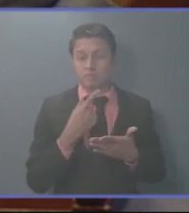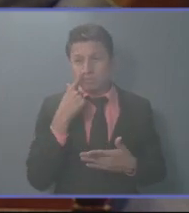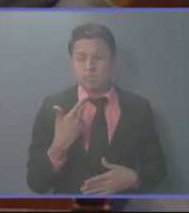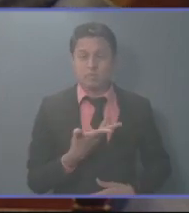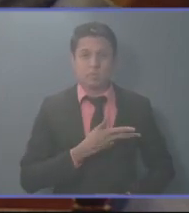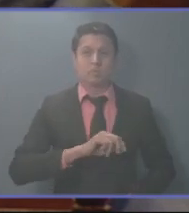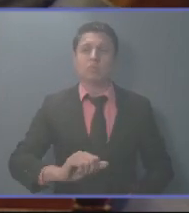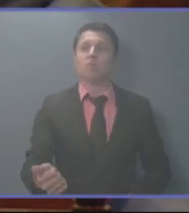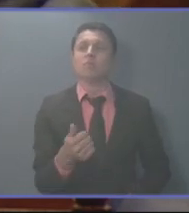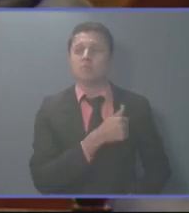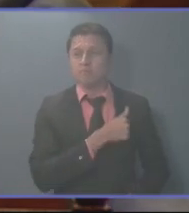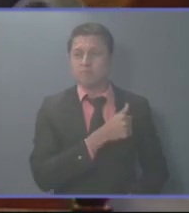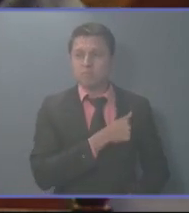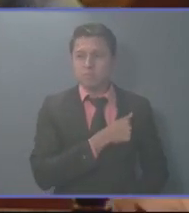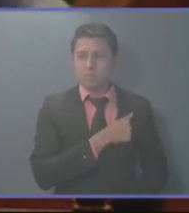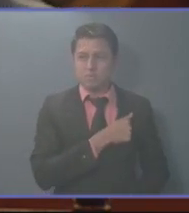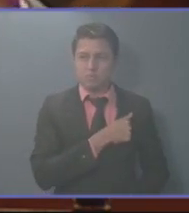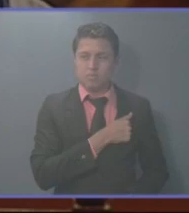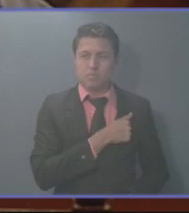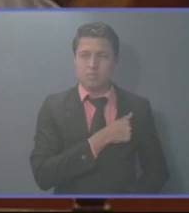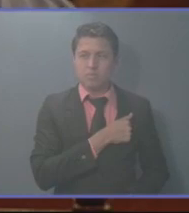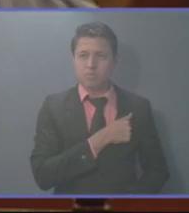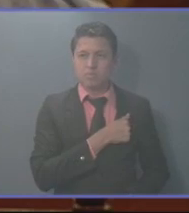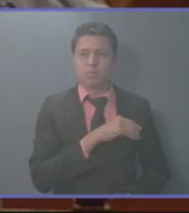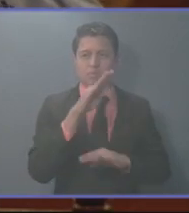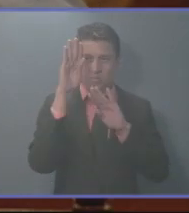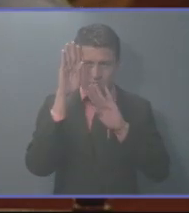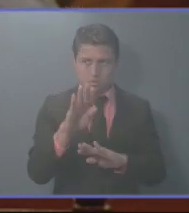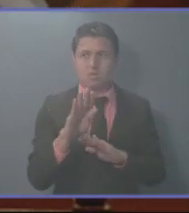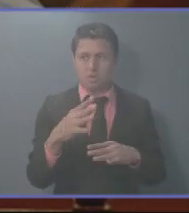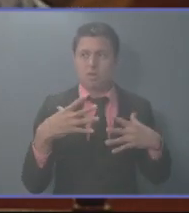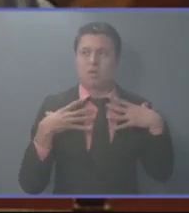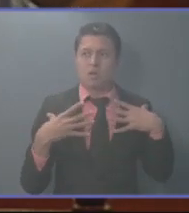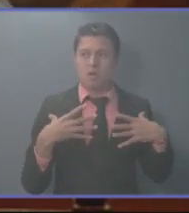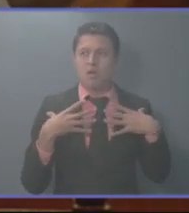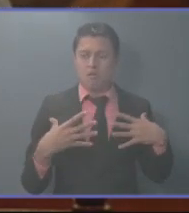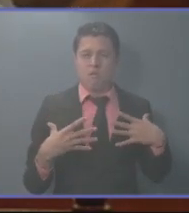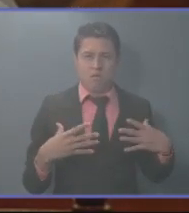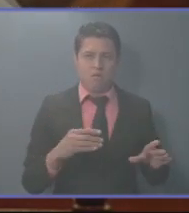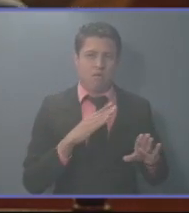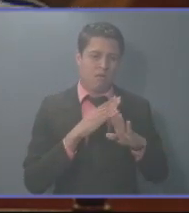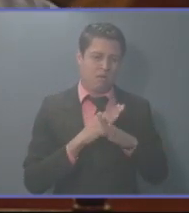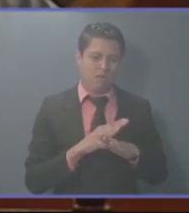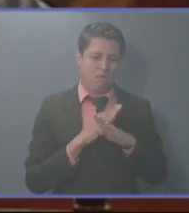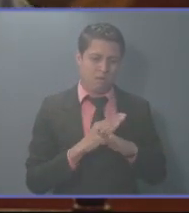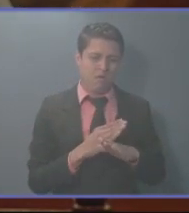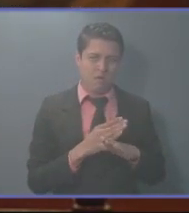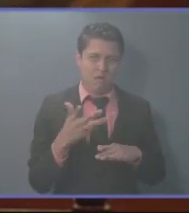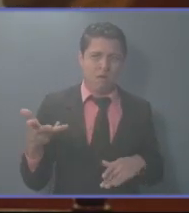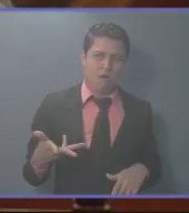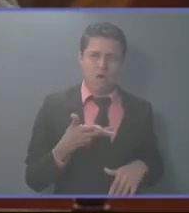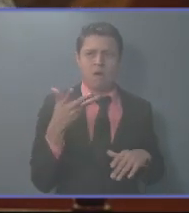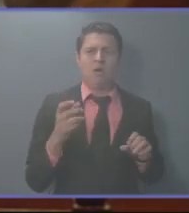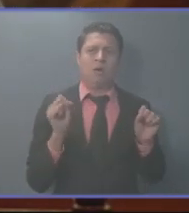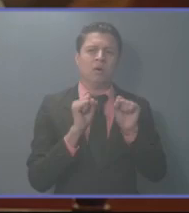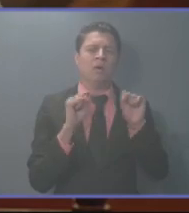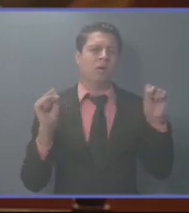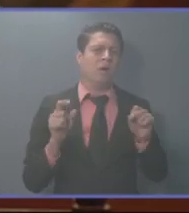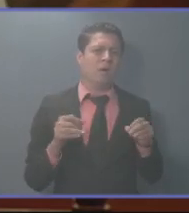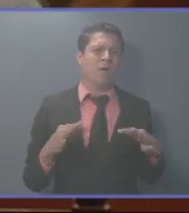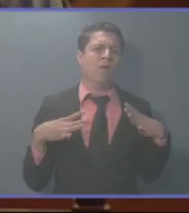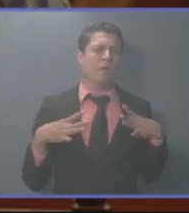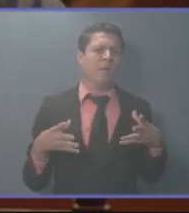Nuestra responsabilidad es consagrar nuestra vida a la defensa del sistema de